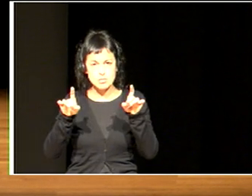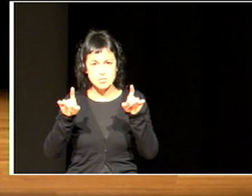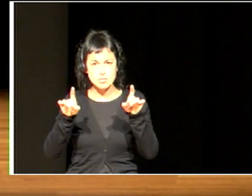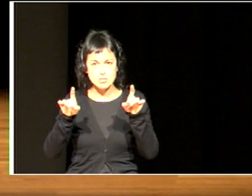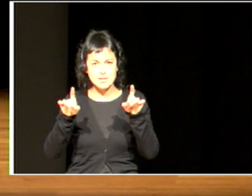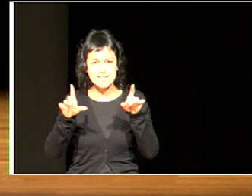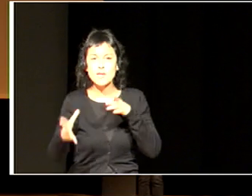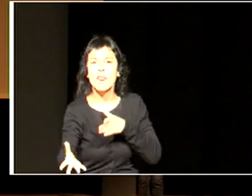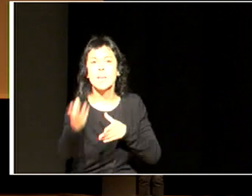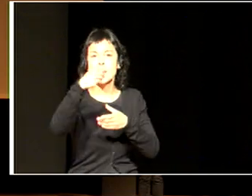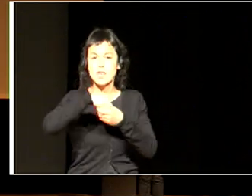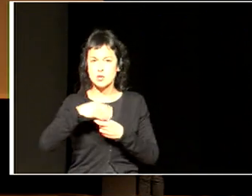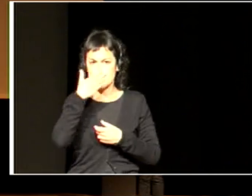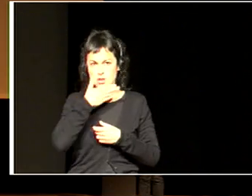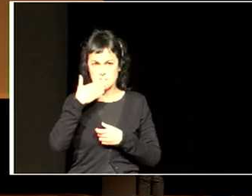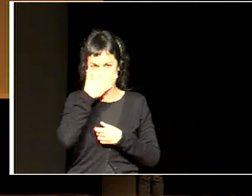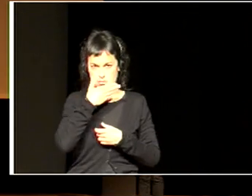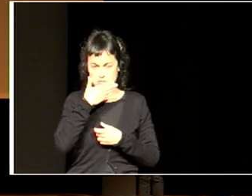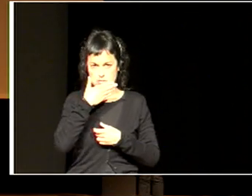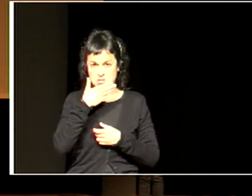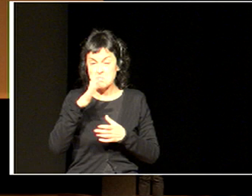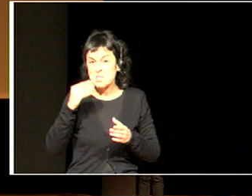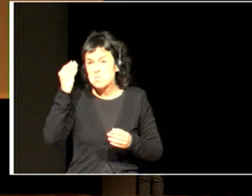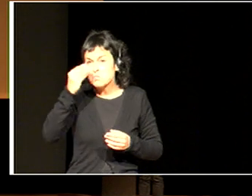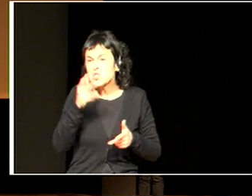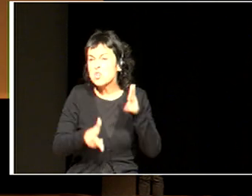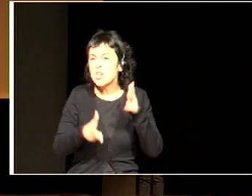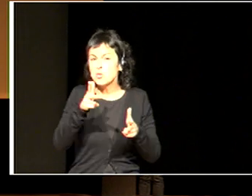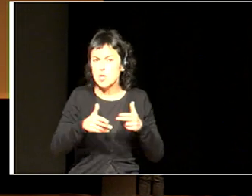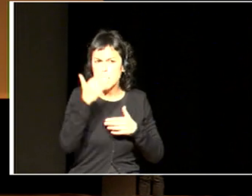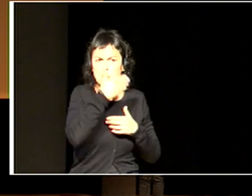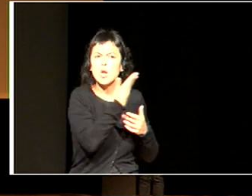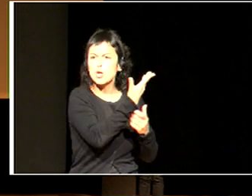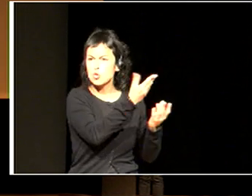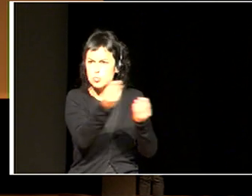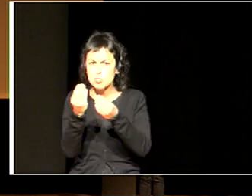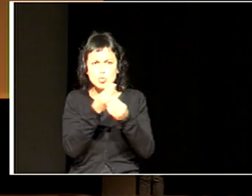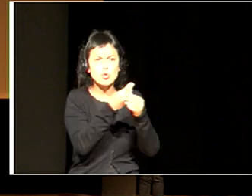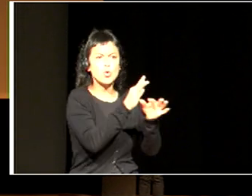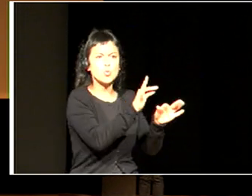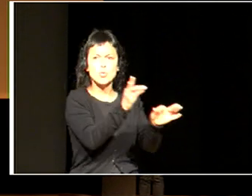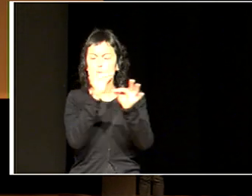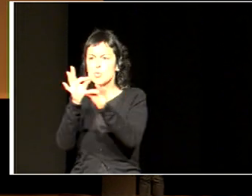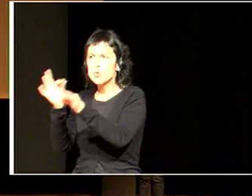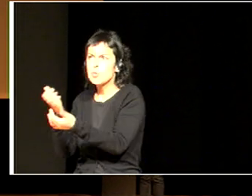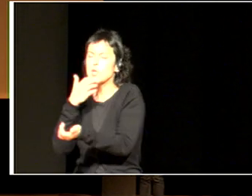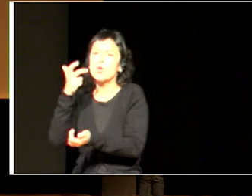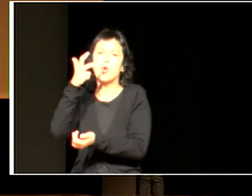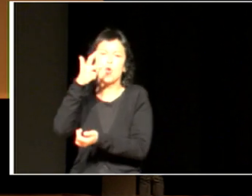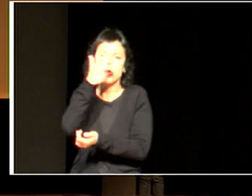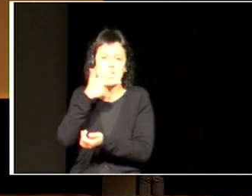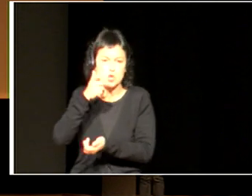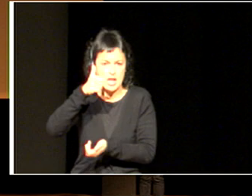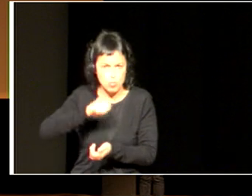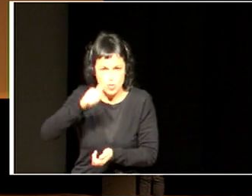general creo además que de euskadi hemos aprendido de muchos colegios en concreto y estoy pensando ikastola de durango estoy